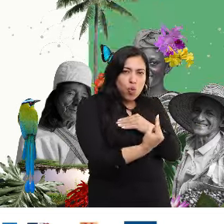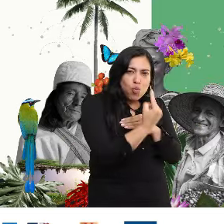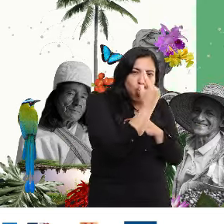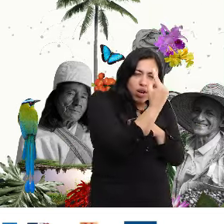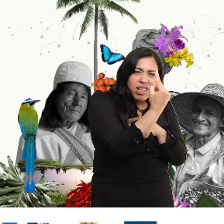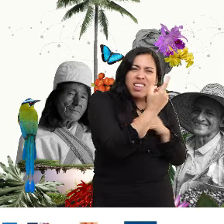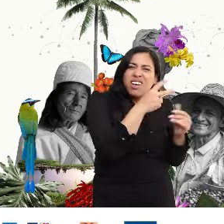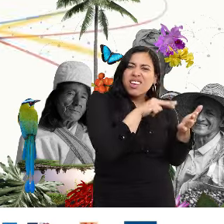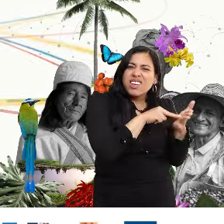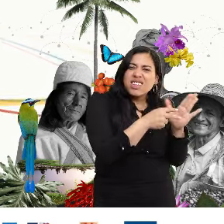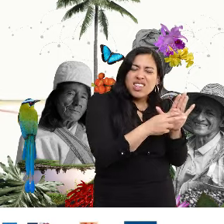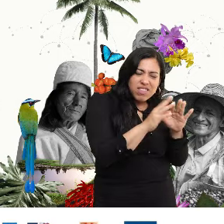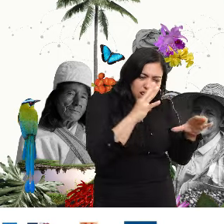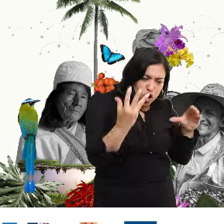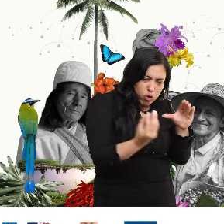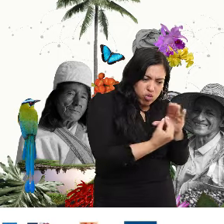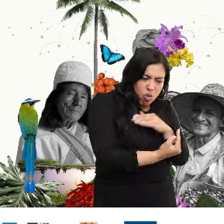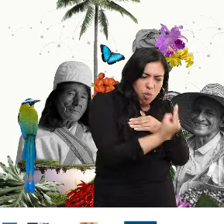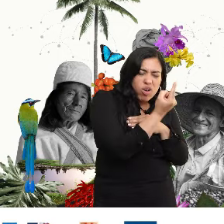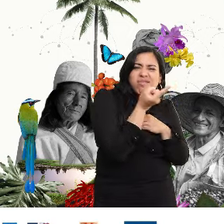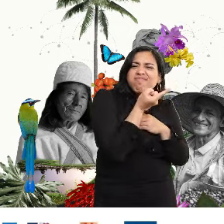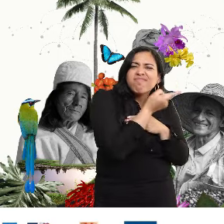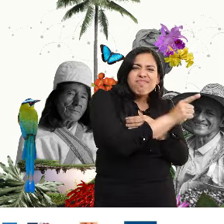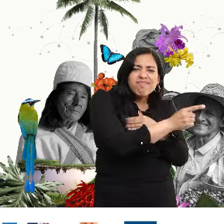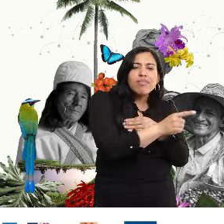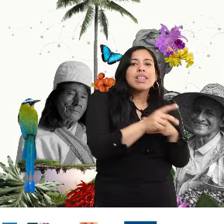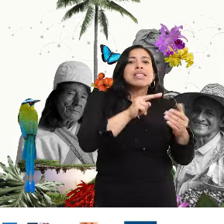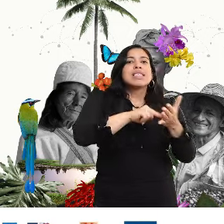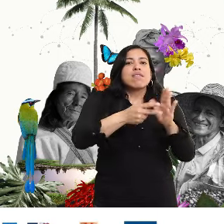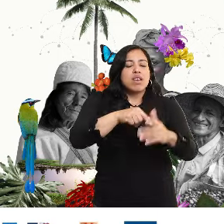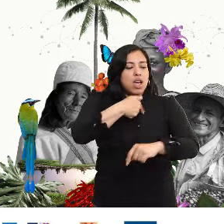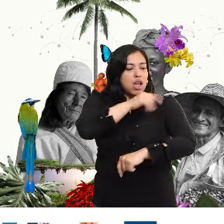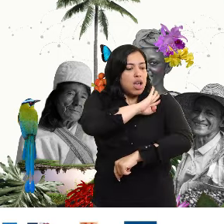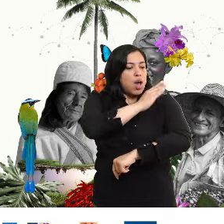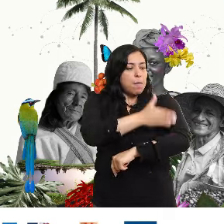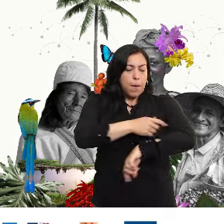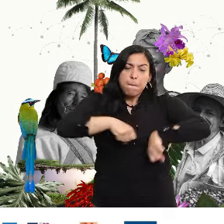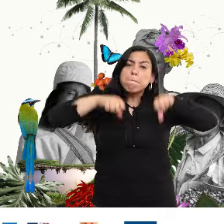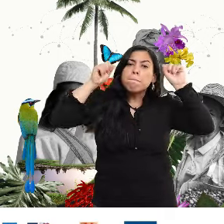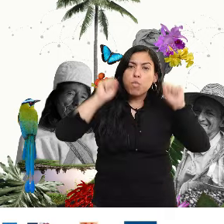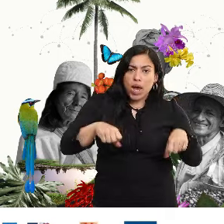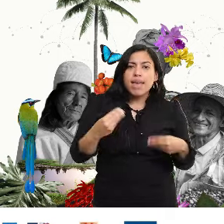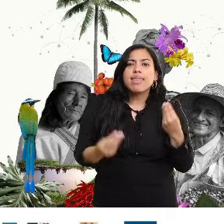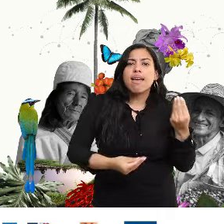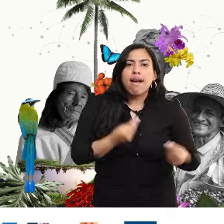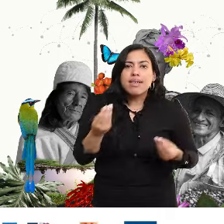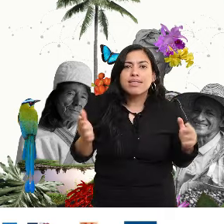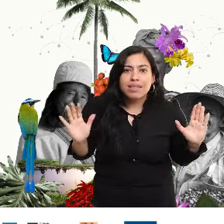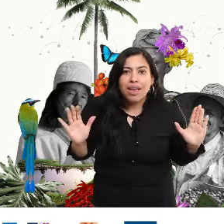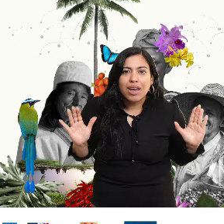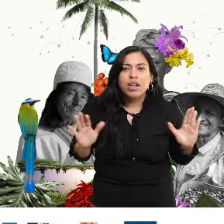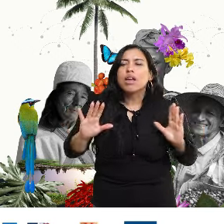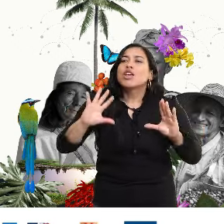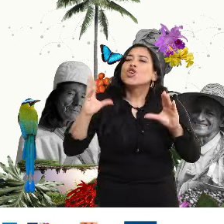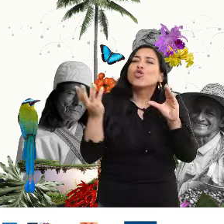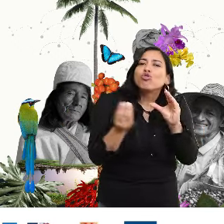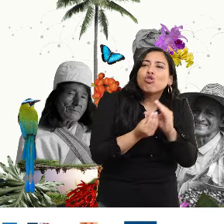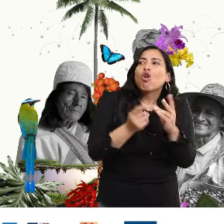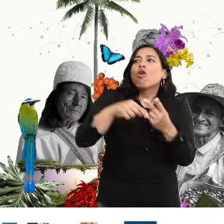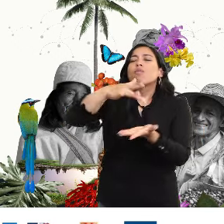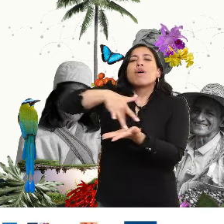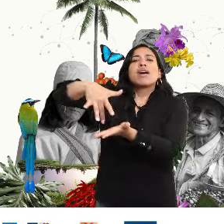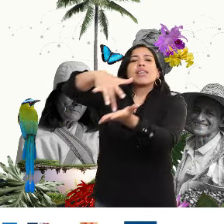quiere decir política, con capacidad de poder real incidencia, no retórica, no inclusión ni